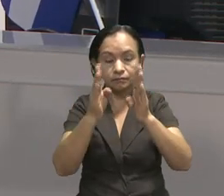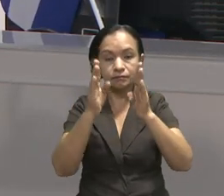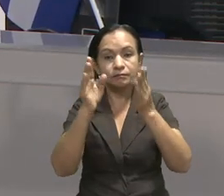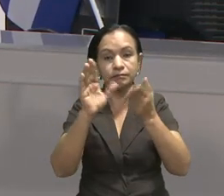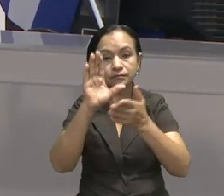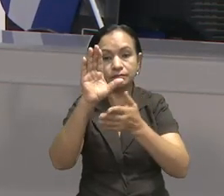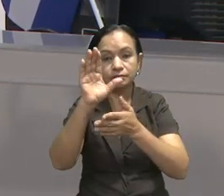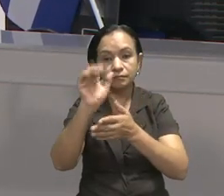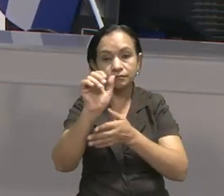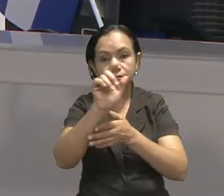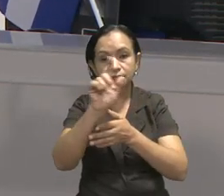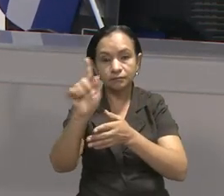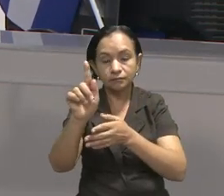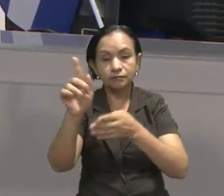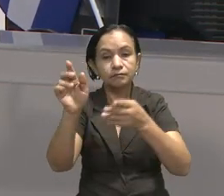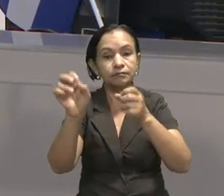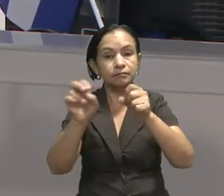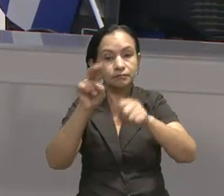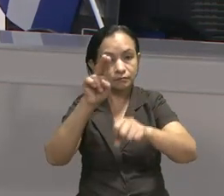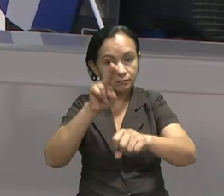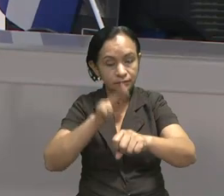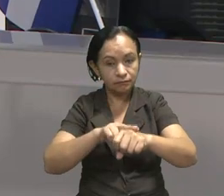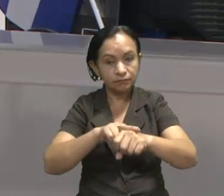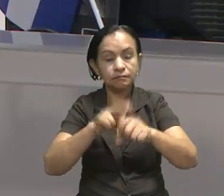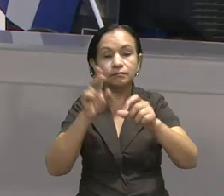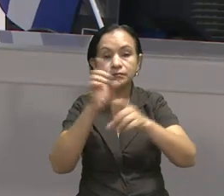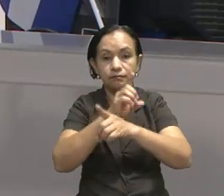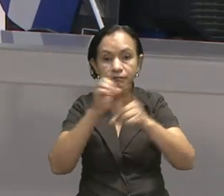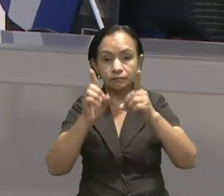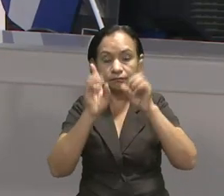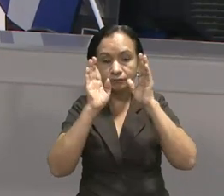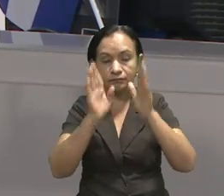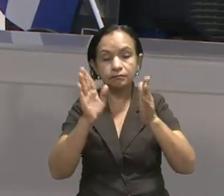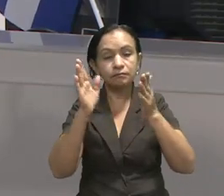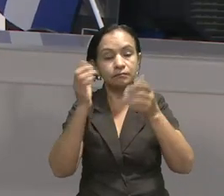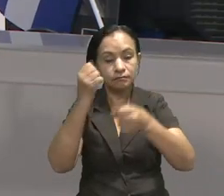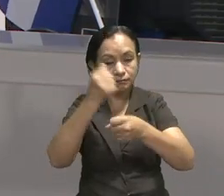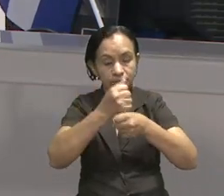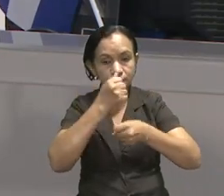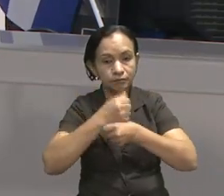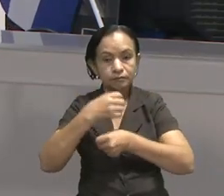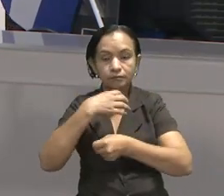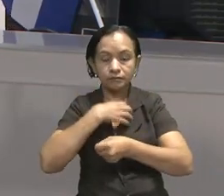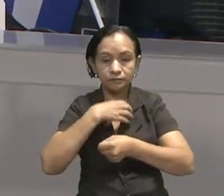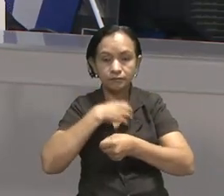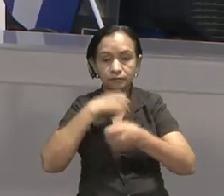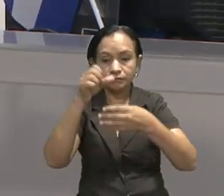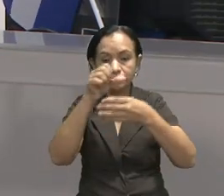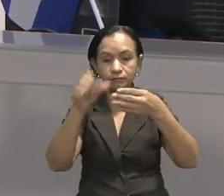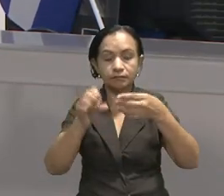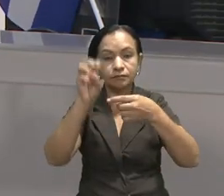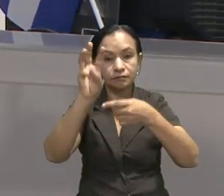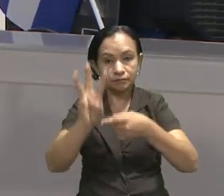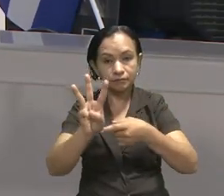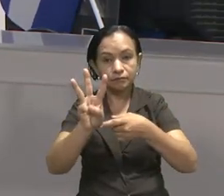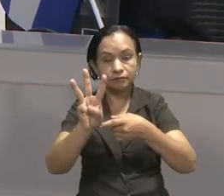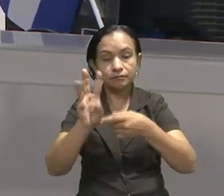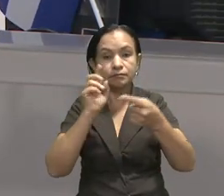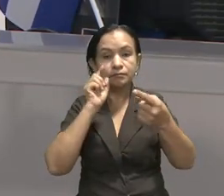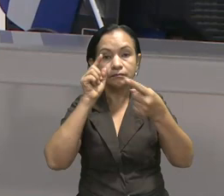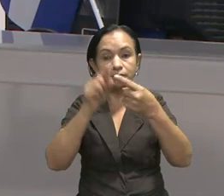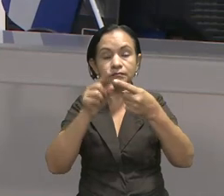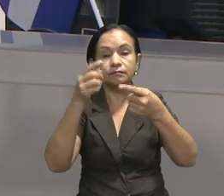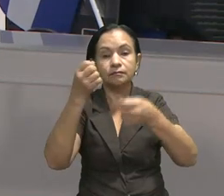CAP en el territorio nacional para el cumplimiento de sus funciones. Artículo 3. Objetos